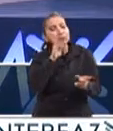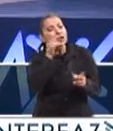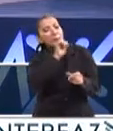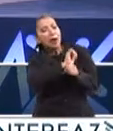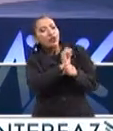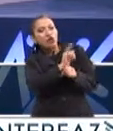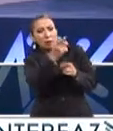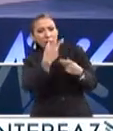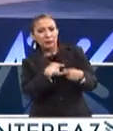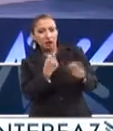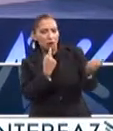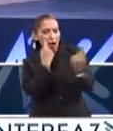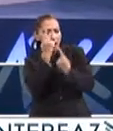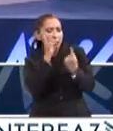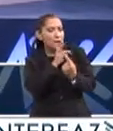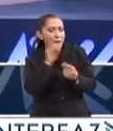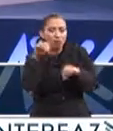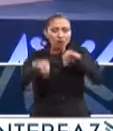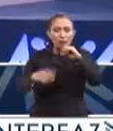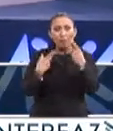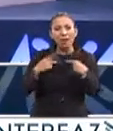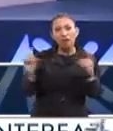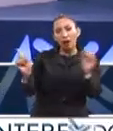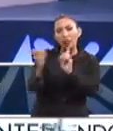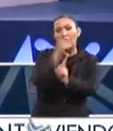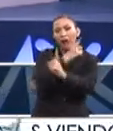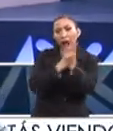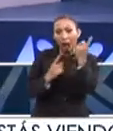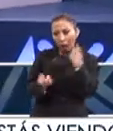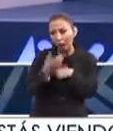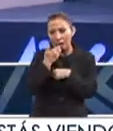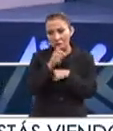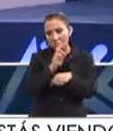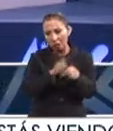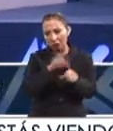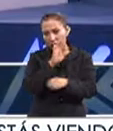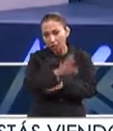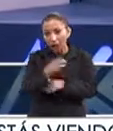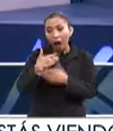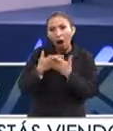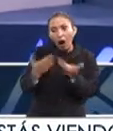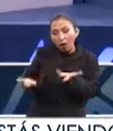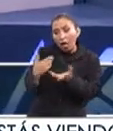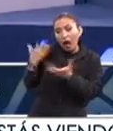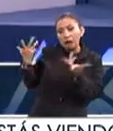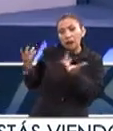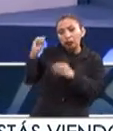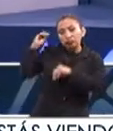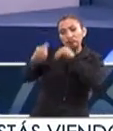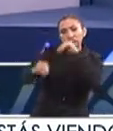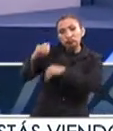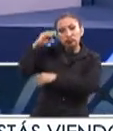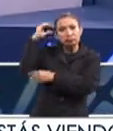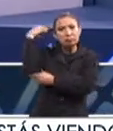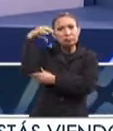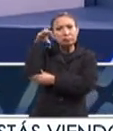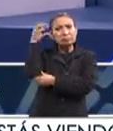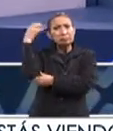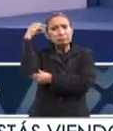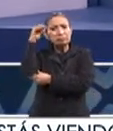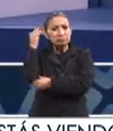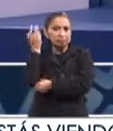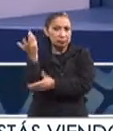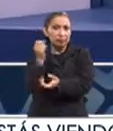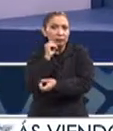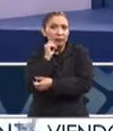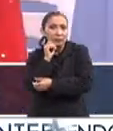de actores, claro, y hacer toda una puesta de escena pues tradicional, digamos, claro, a hacerlo con este recurso